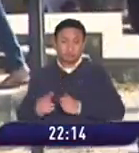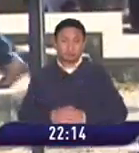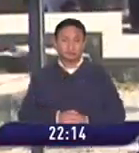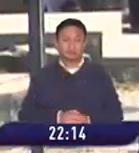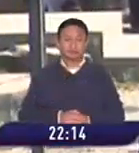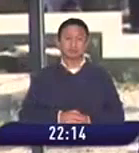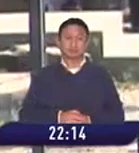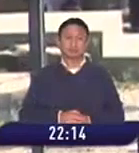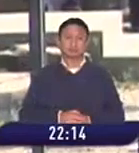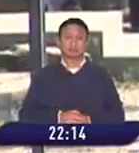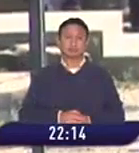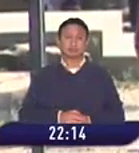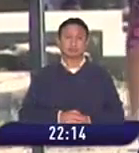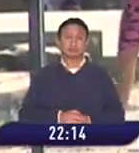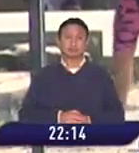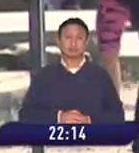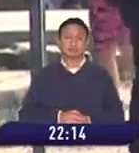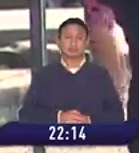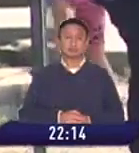Maite Morán.